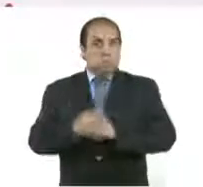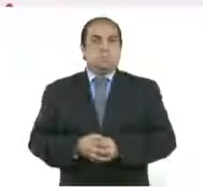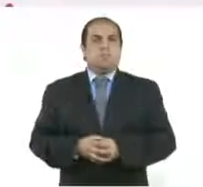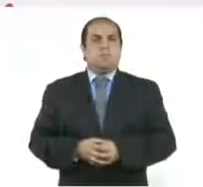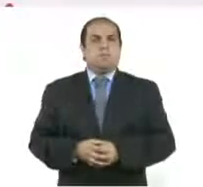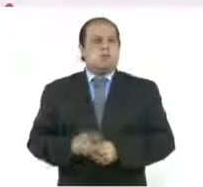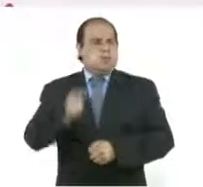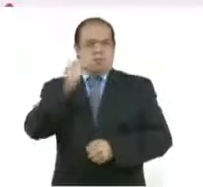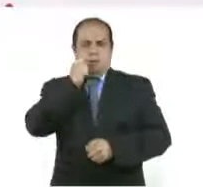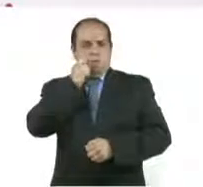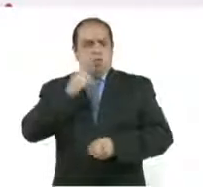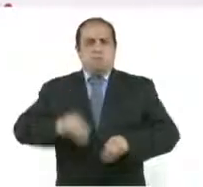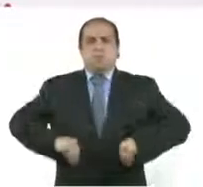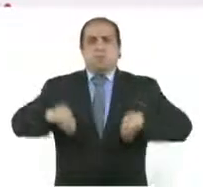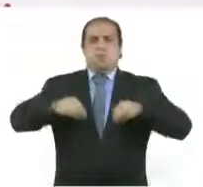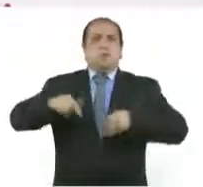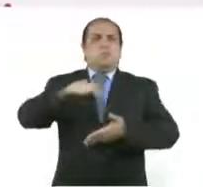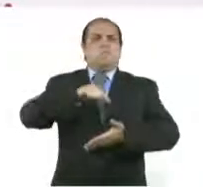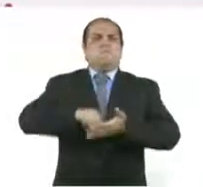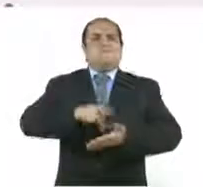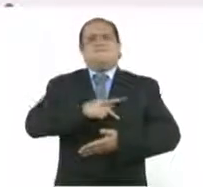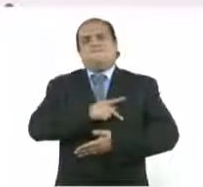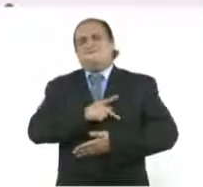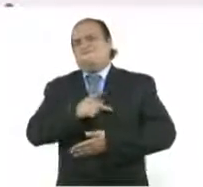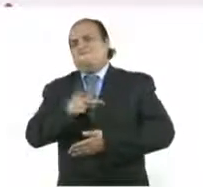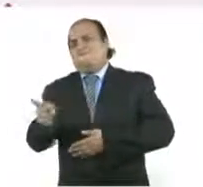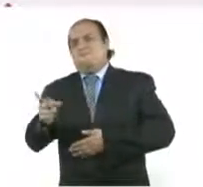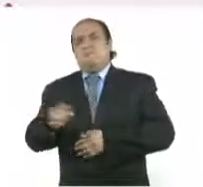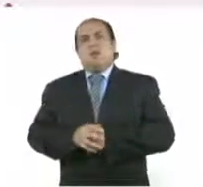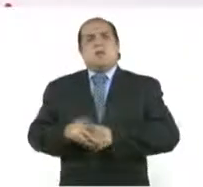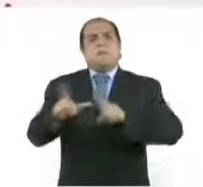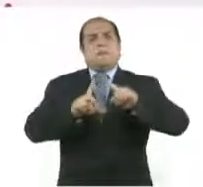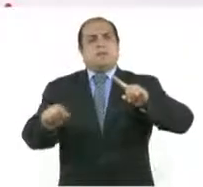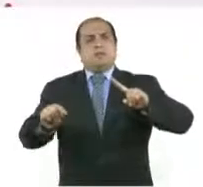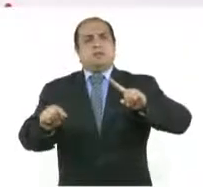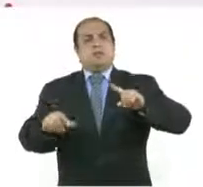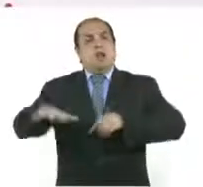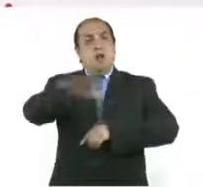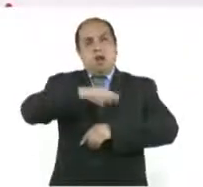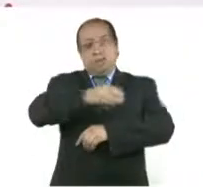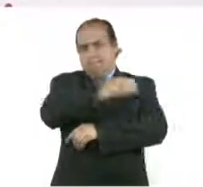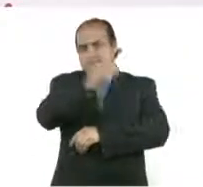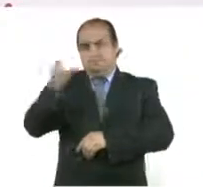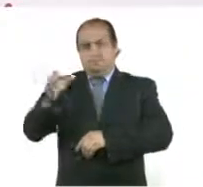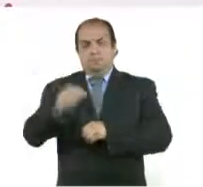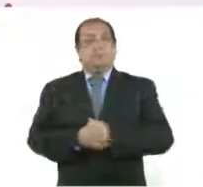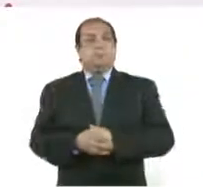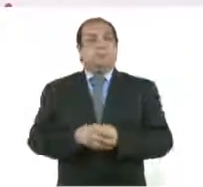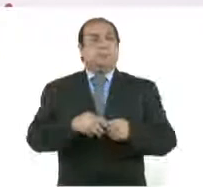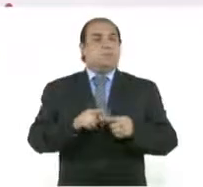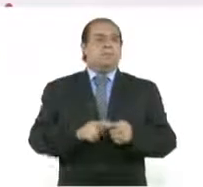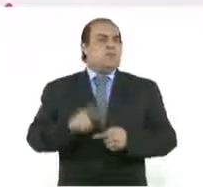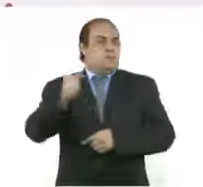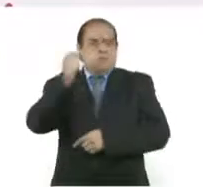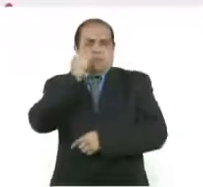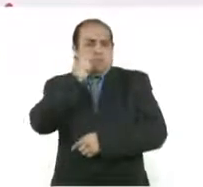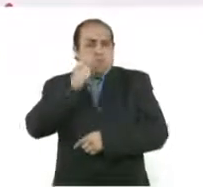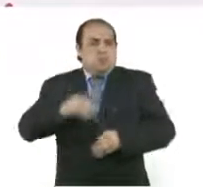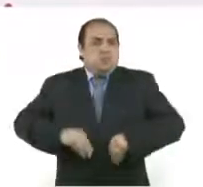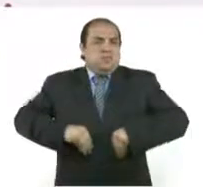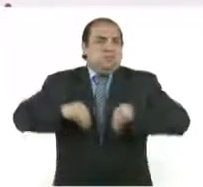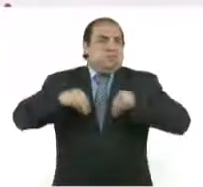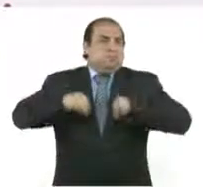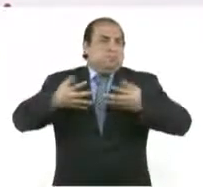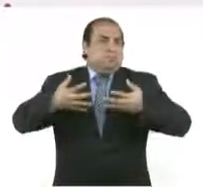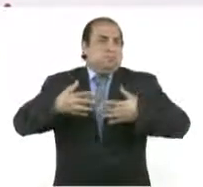se vive en el lugar más pobre del país, en una zona rural. No importa si se vive en